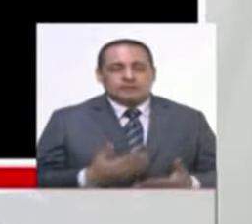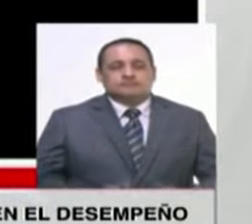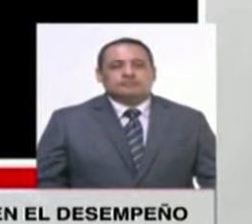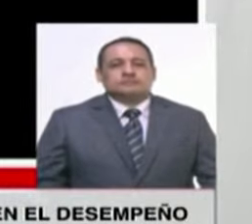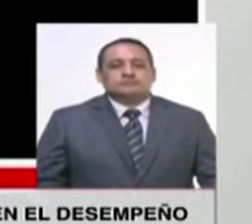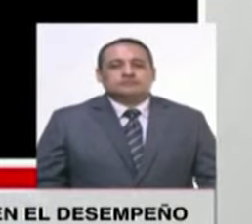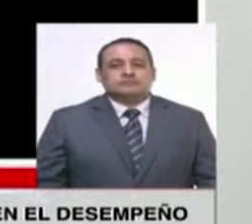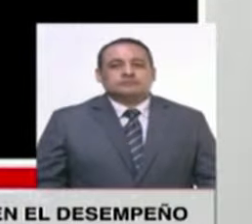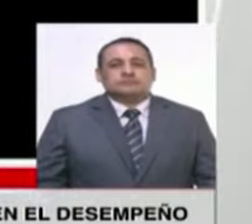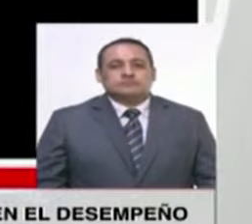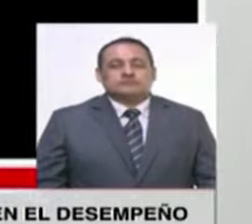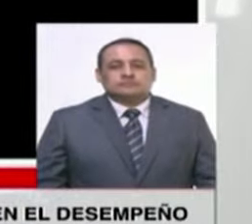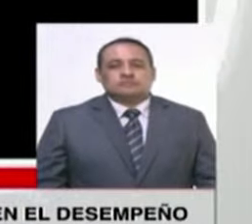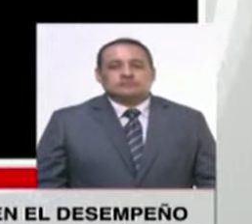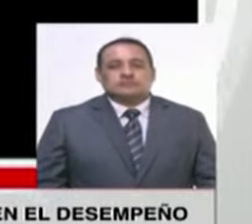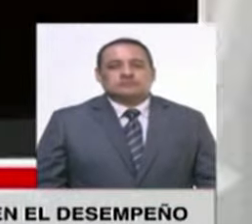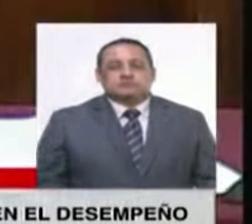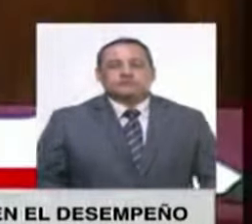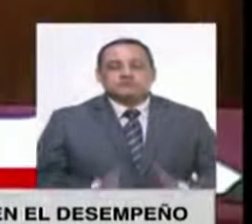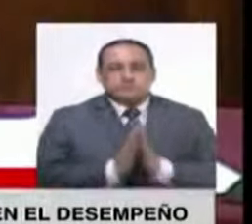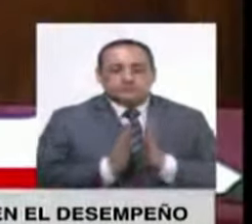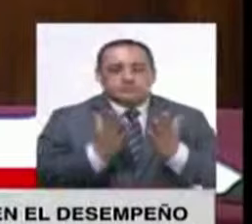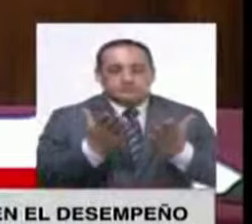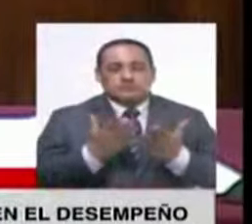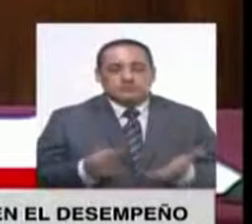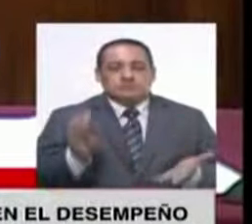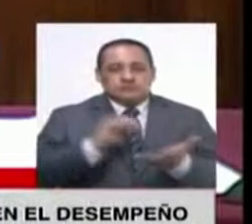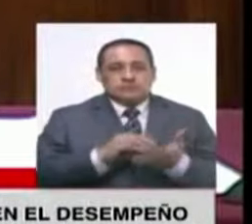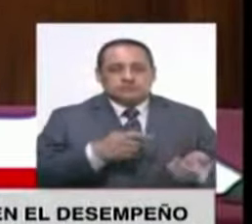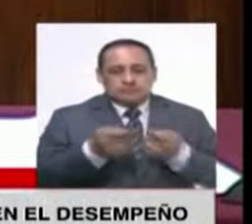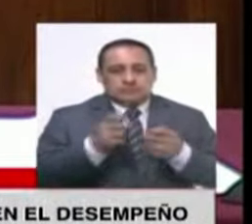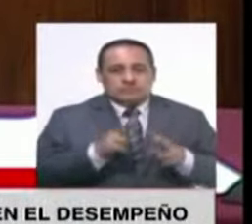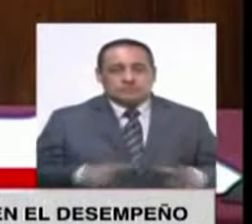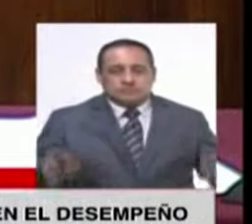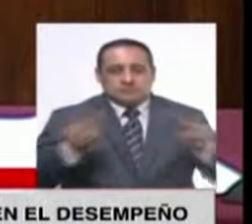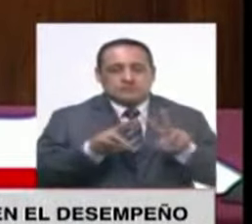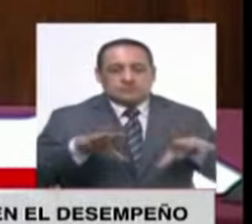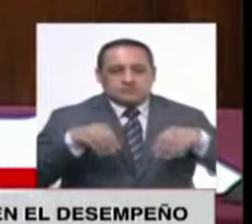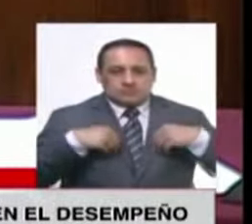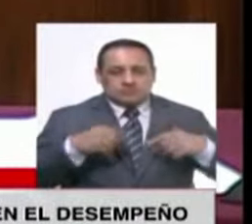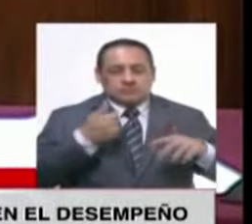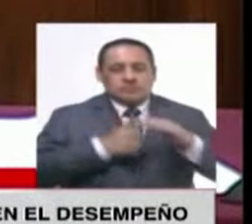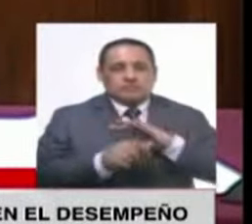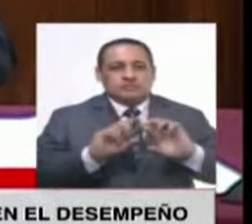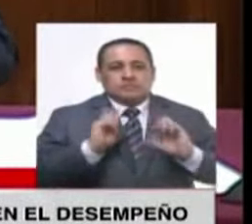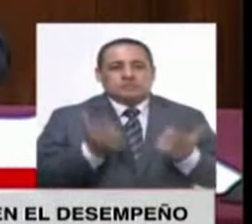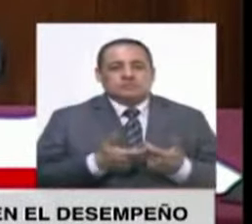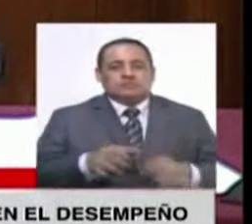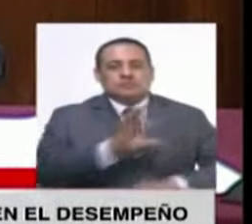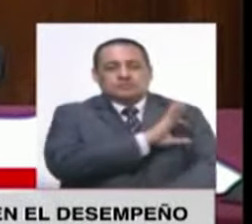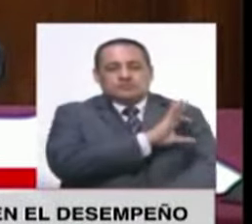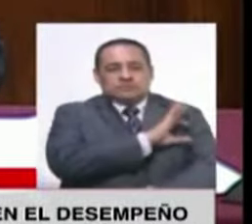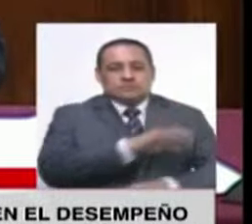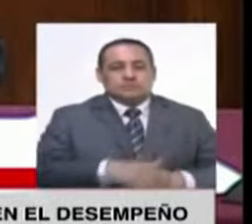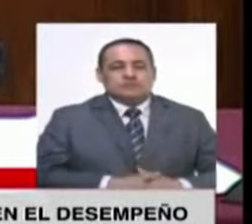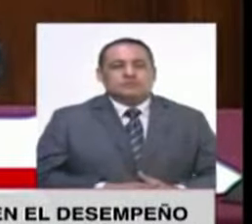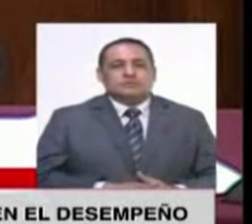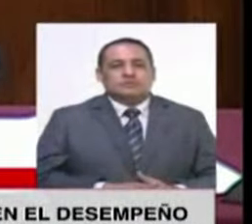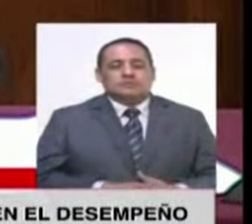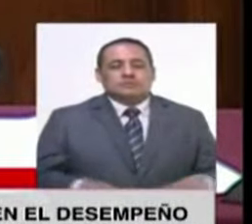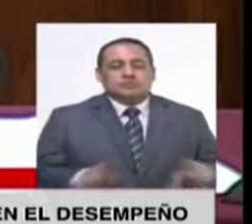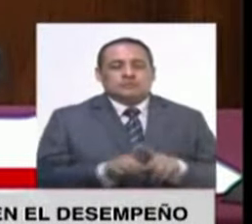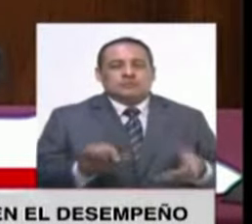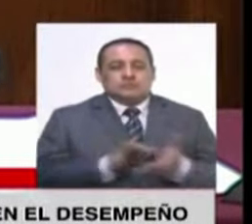Helera. Su pedido va a ser valorada y asumida en la Comisión de Fiscalización